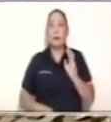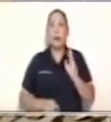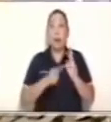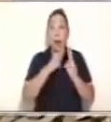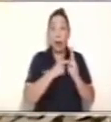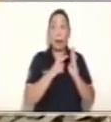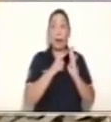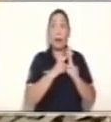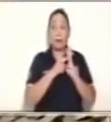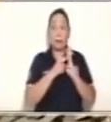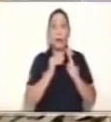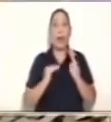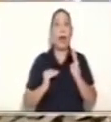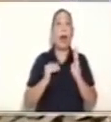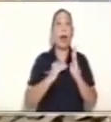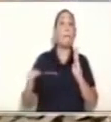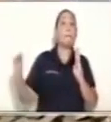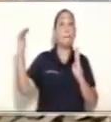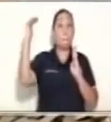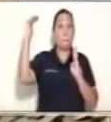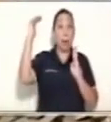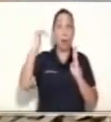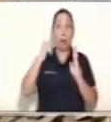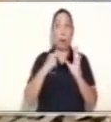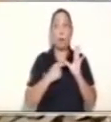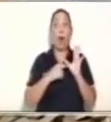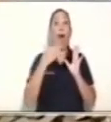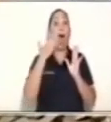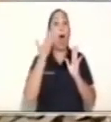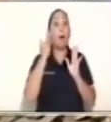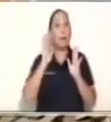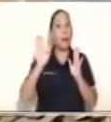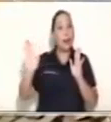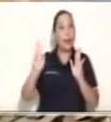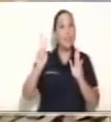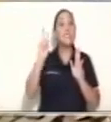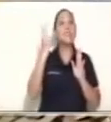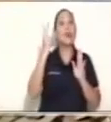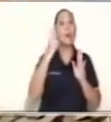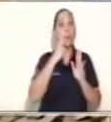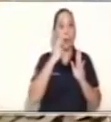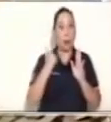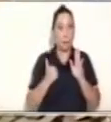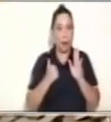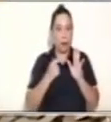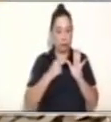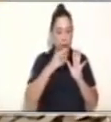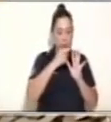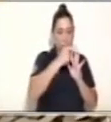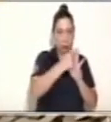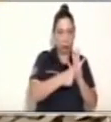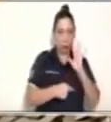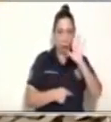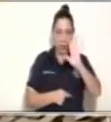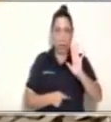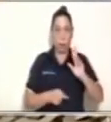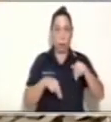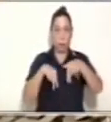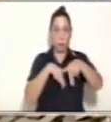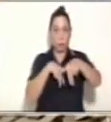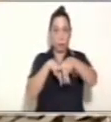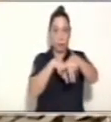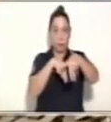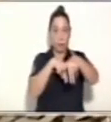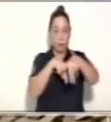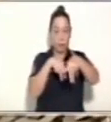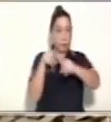ella era la mayor y mi abuela era la segunda. Entonces iban las 5 hermanas al río y